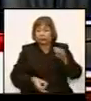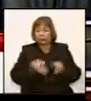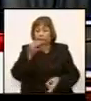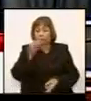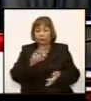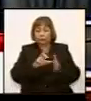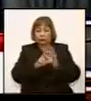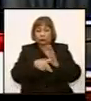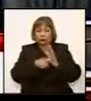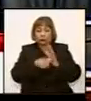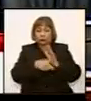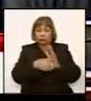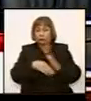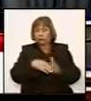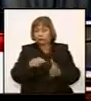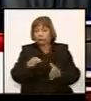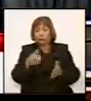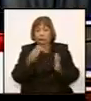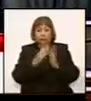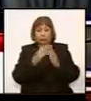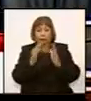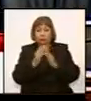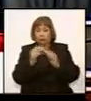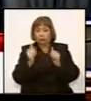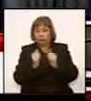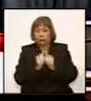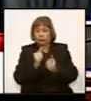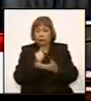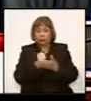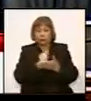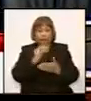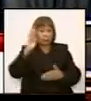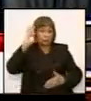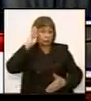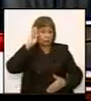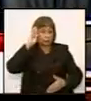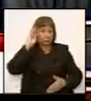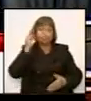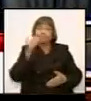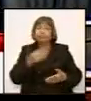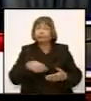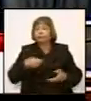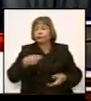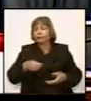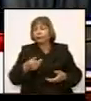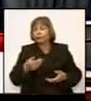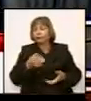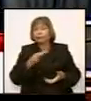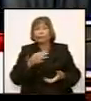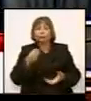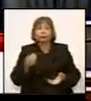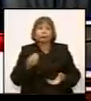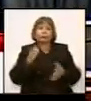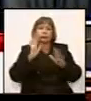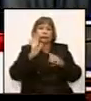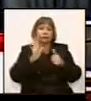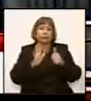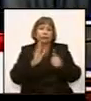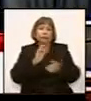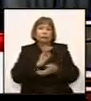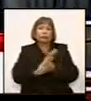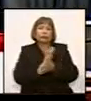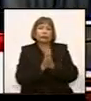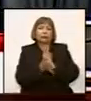y luego los sacan de la vivienda con la ayuda de la policía, han vivido como consecuencia 5 o 6